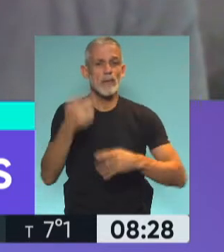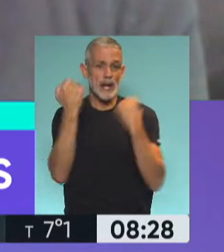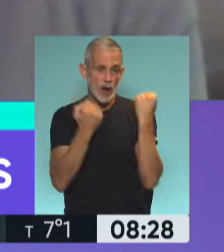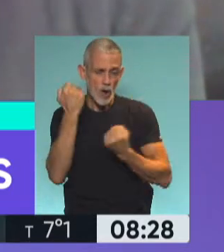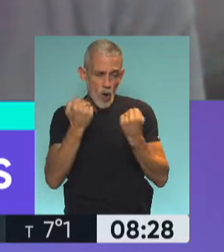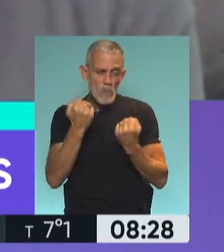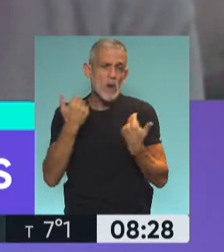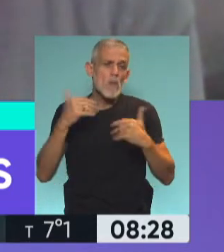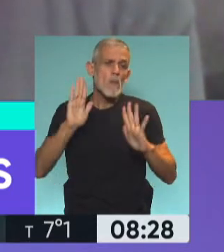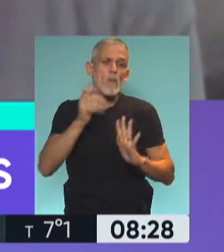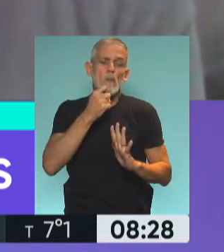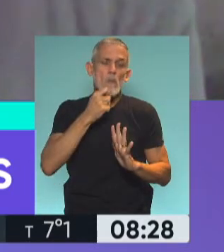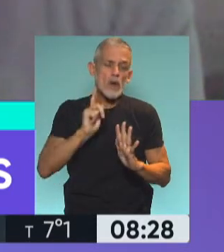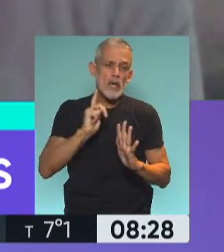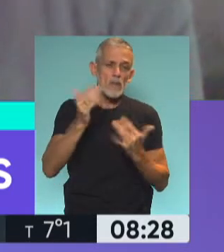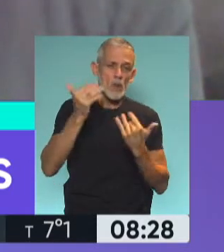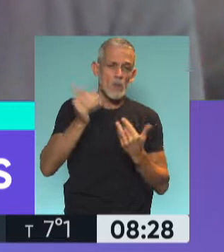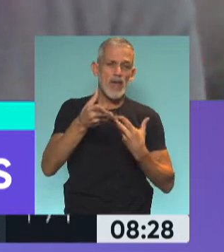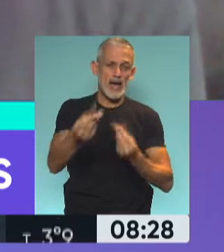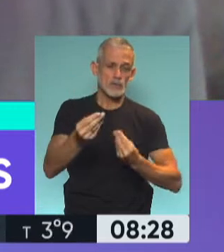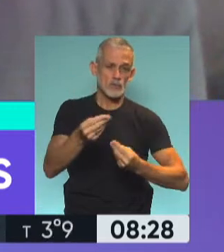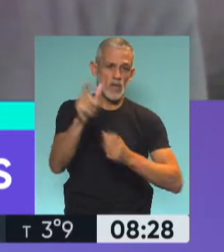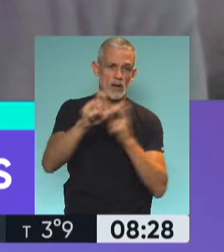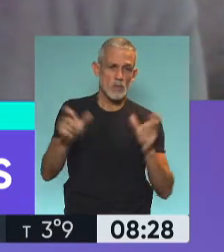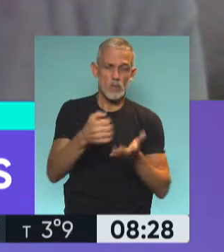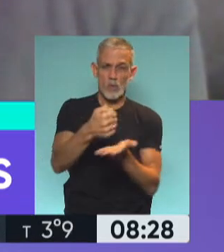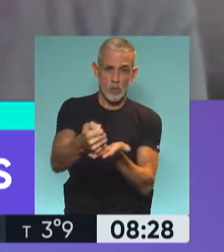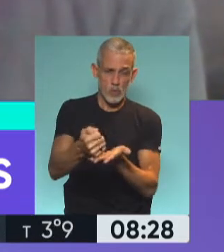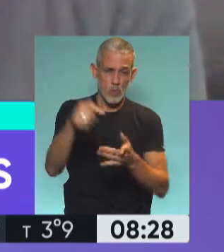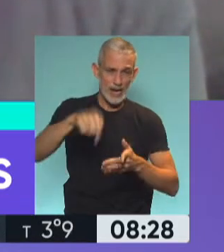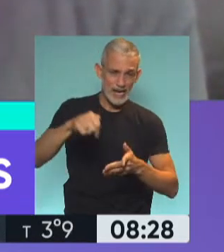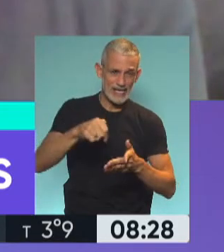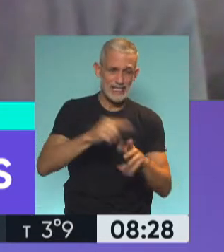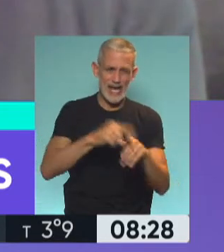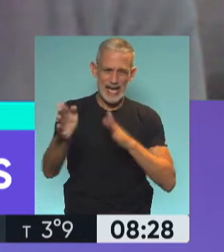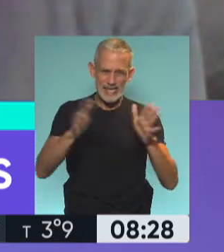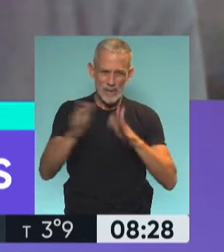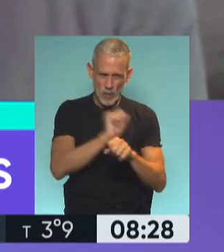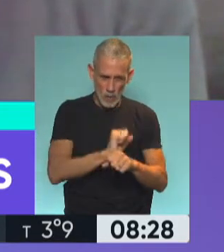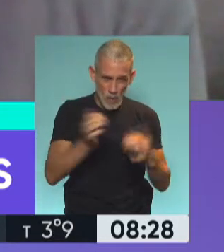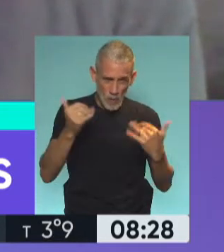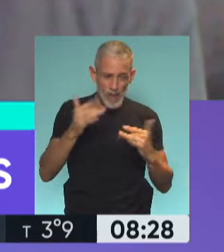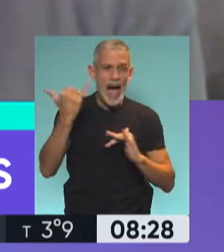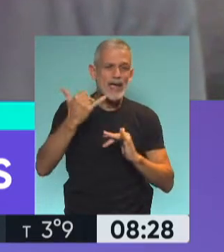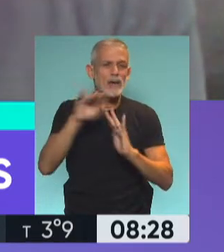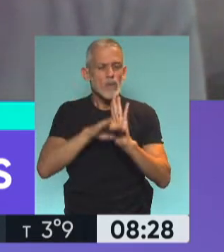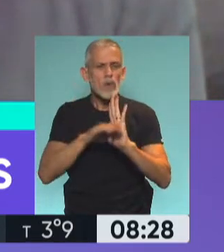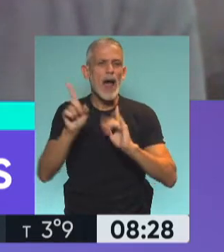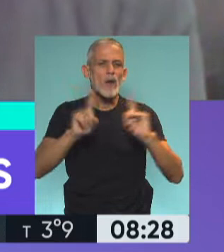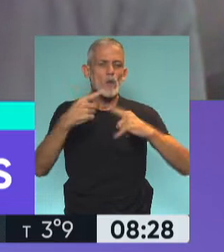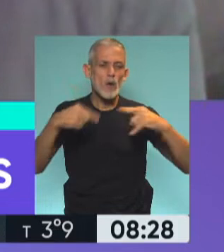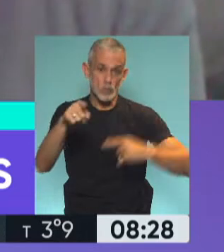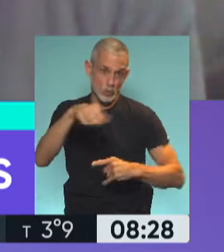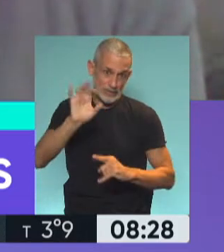económicas para, por ejemplo, ayudar a los sectores perjudicados en esta etapa de confinamiento. ¿Hay alguna medida que esté en evaluación